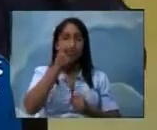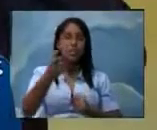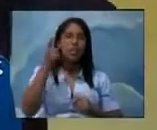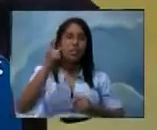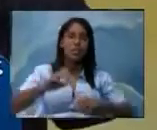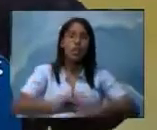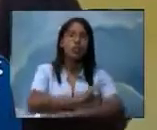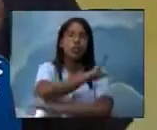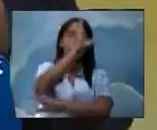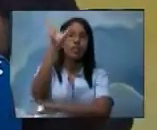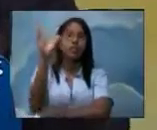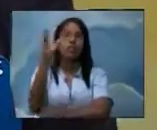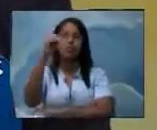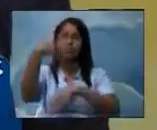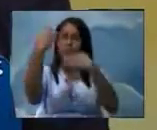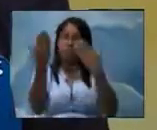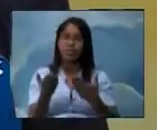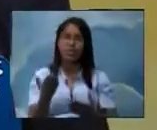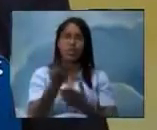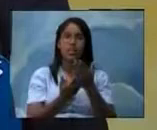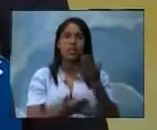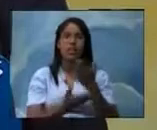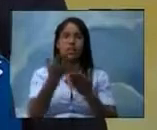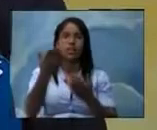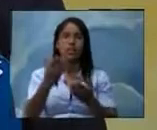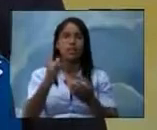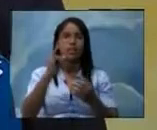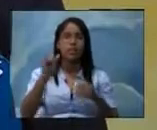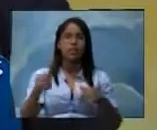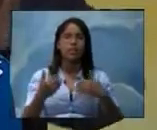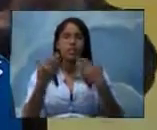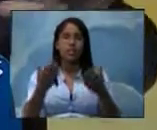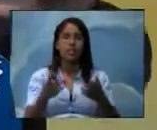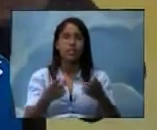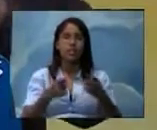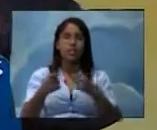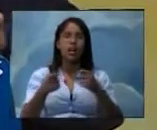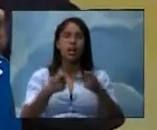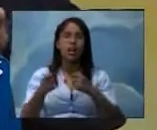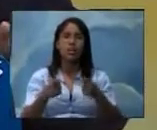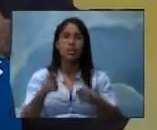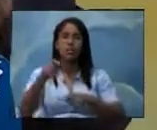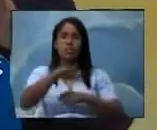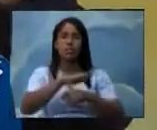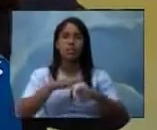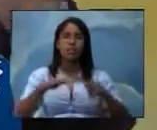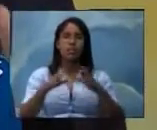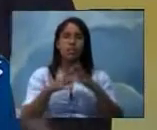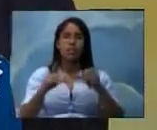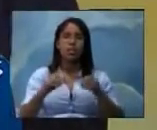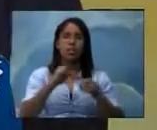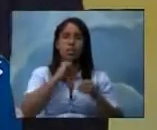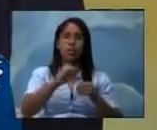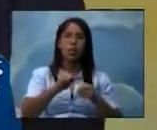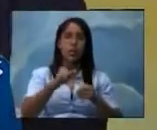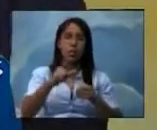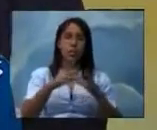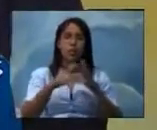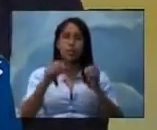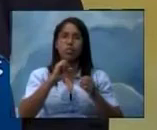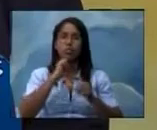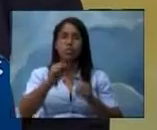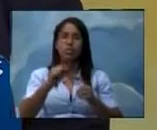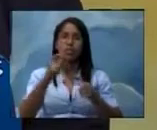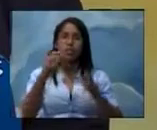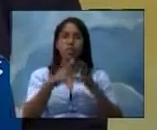cielo, él los ha entregado en tu mano y te ha dado dominio sobre todo. Tú eres